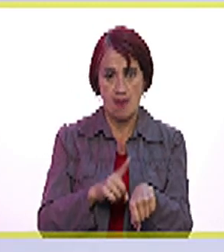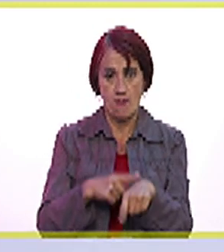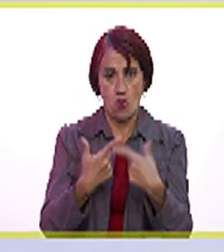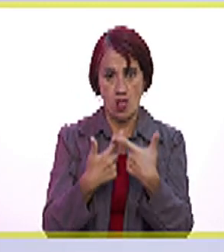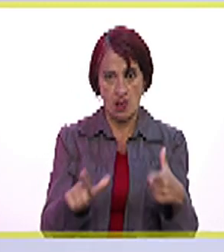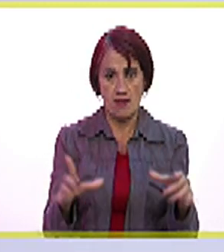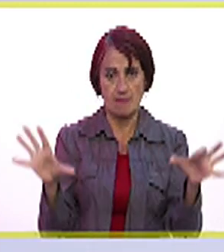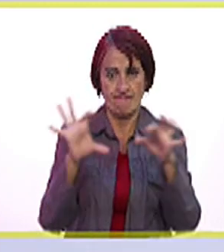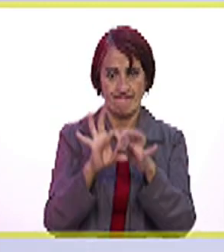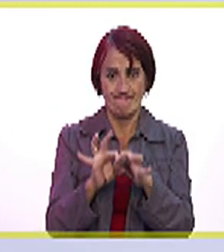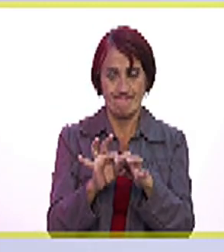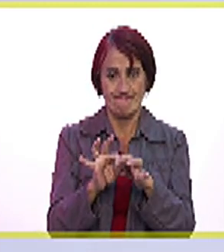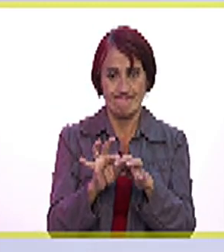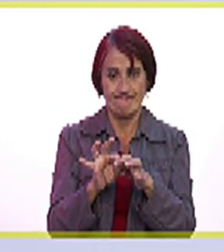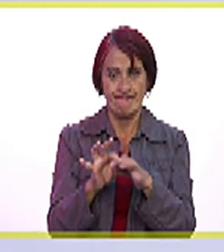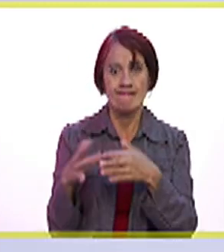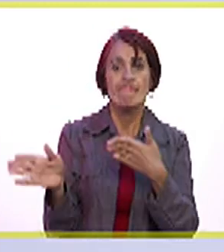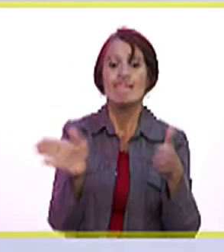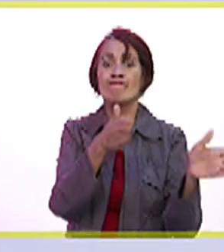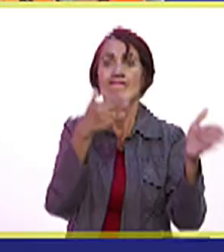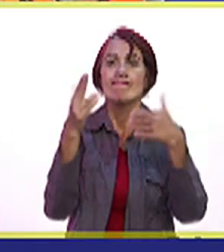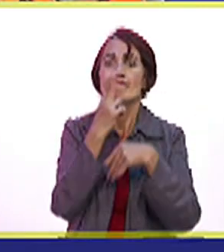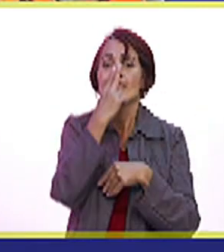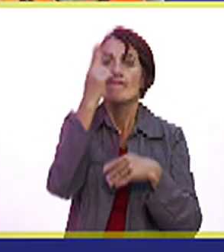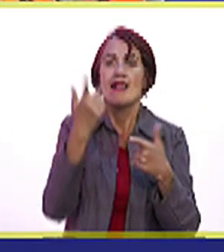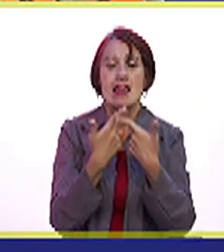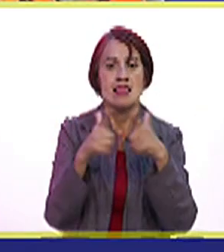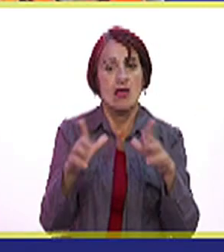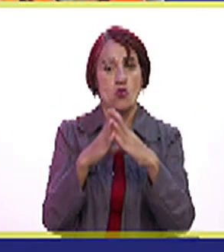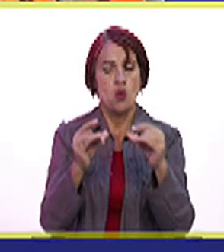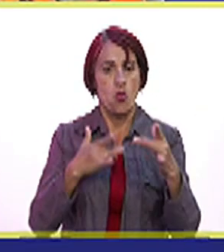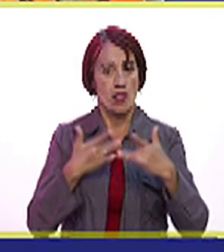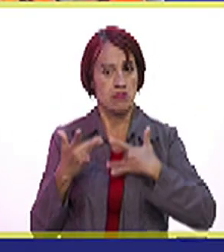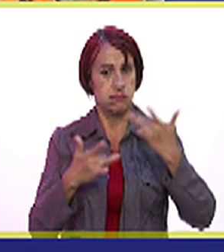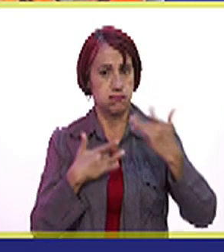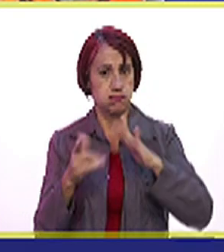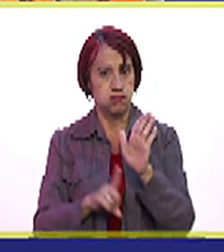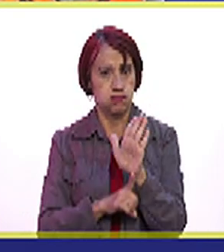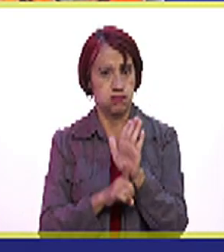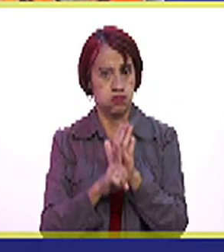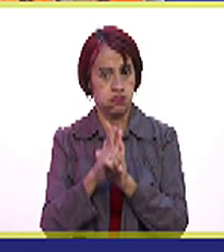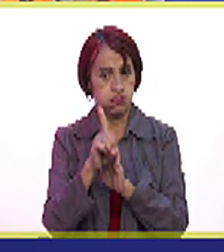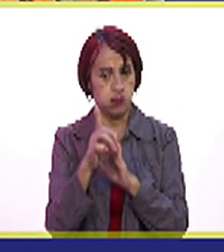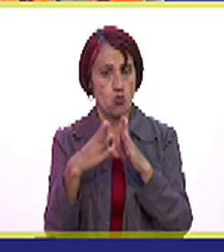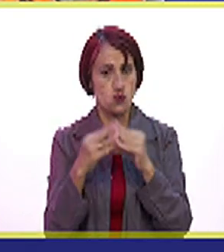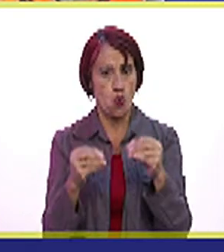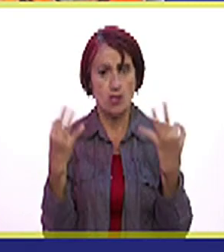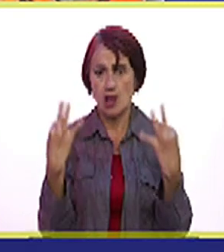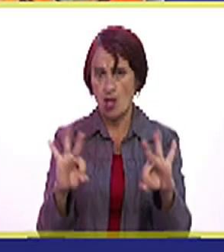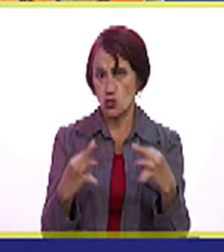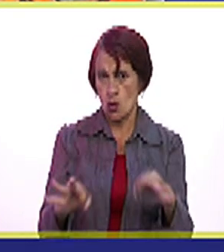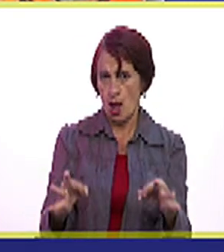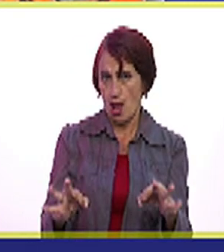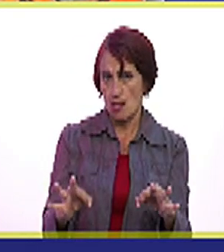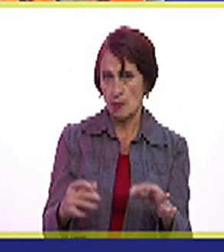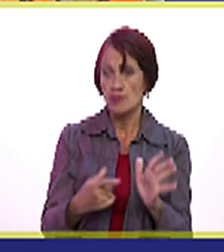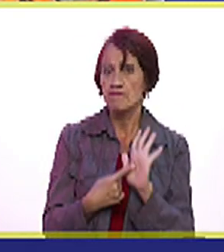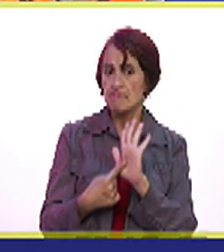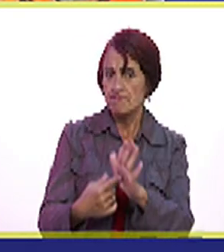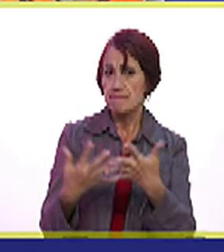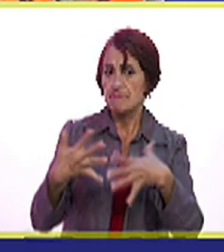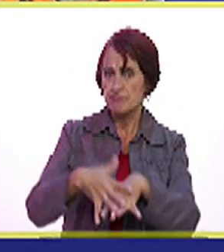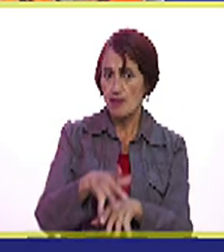la vida al aire libre, que son aquellas actividades que se desarrollan en un medio natural, permitiendo la integración